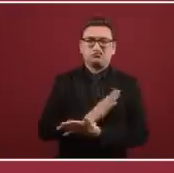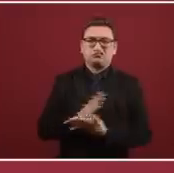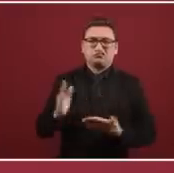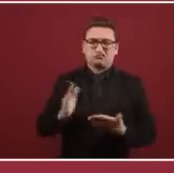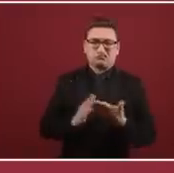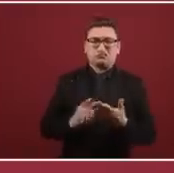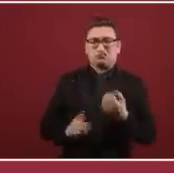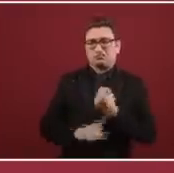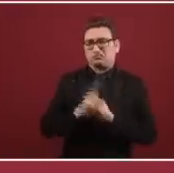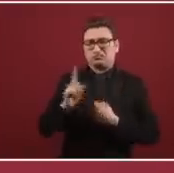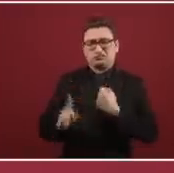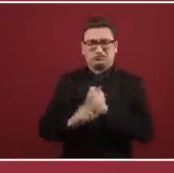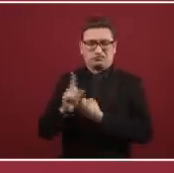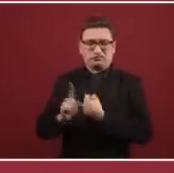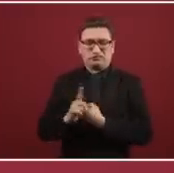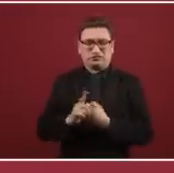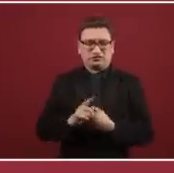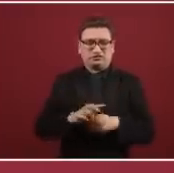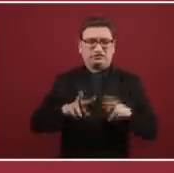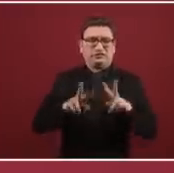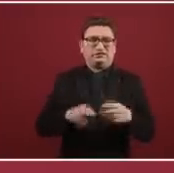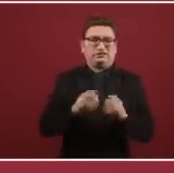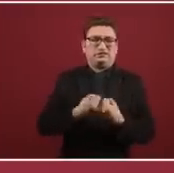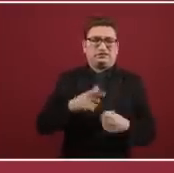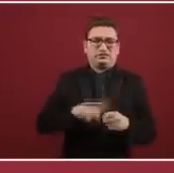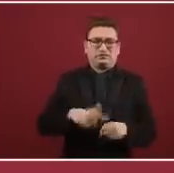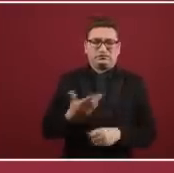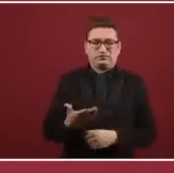en la descomposición social.